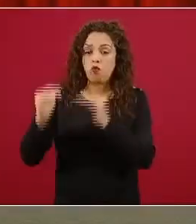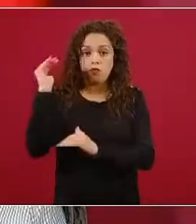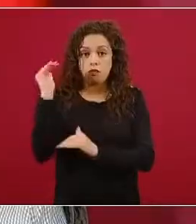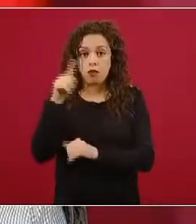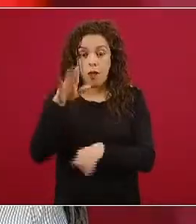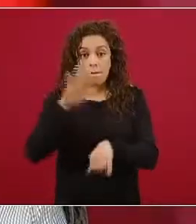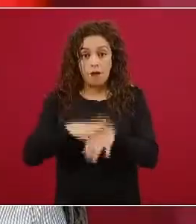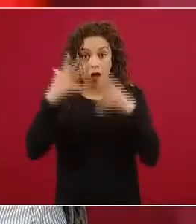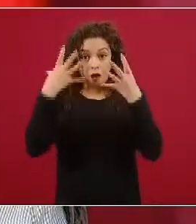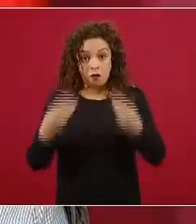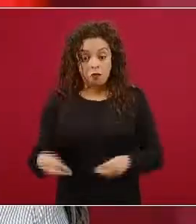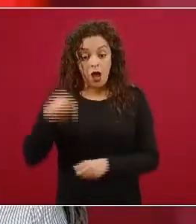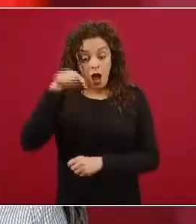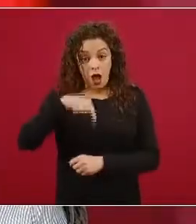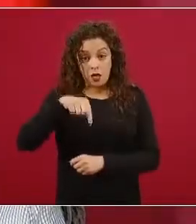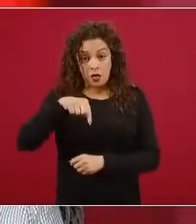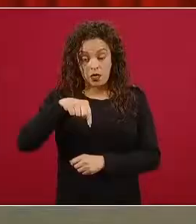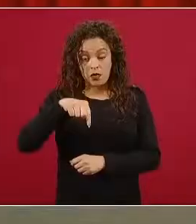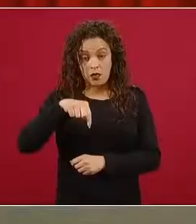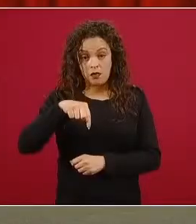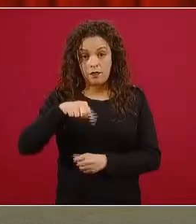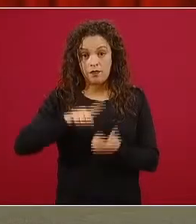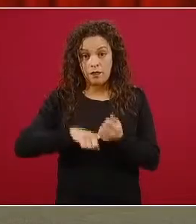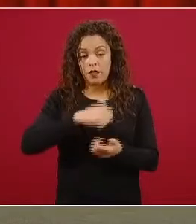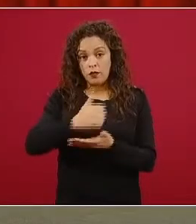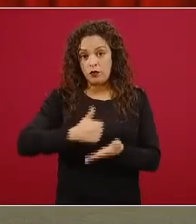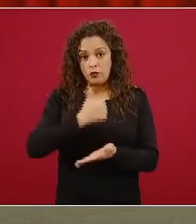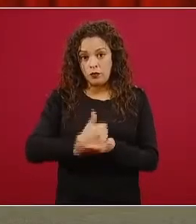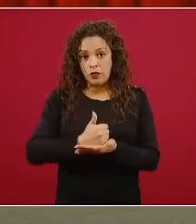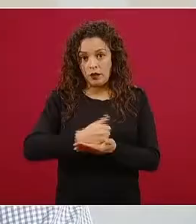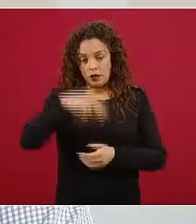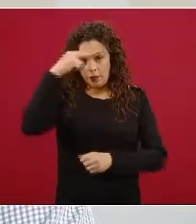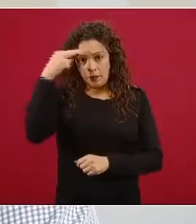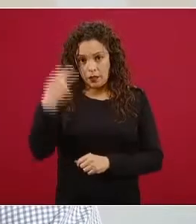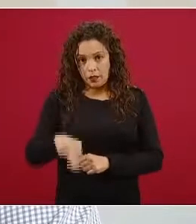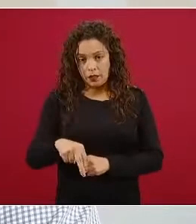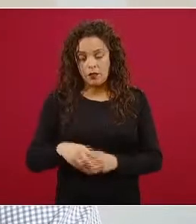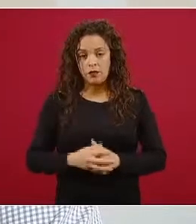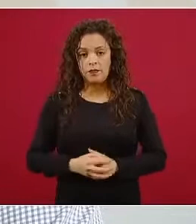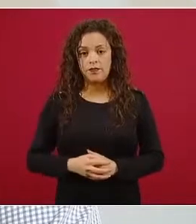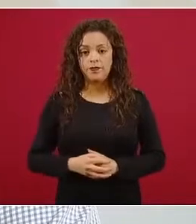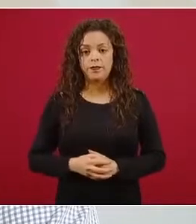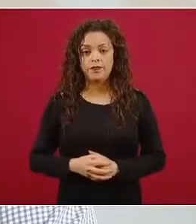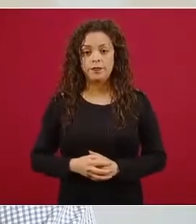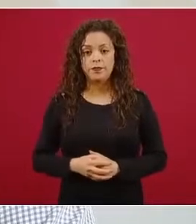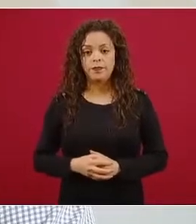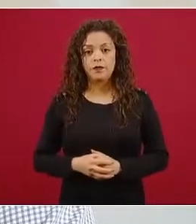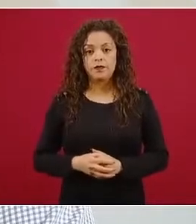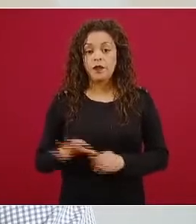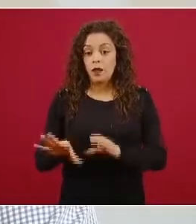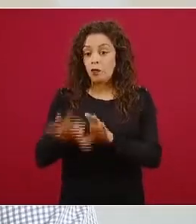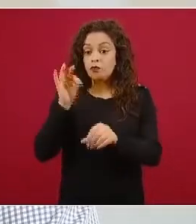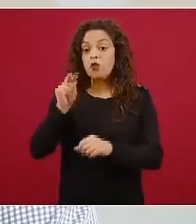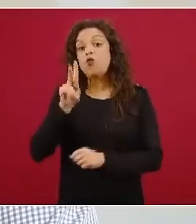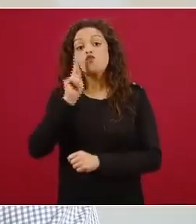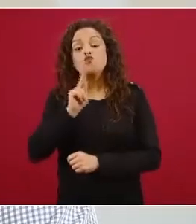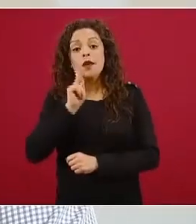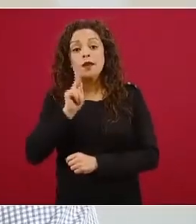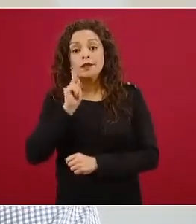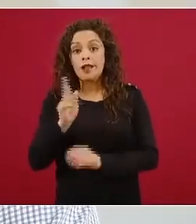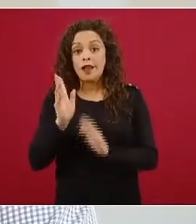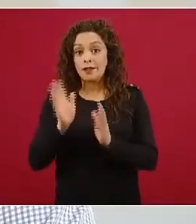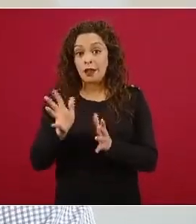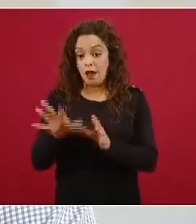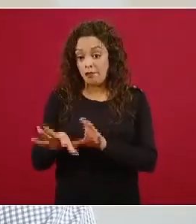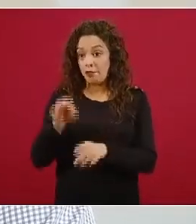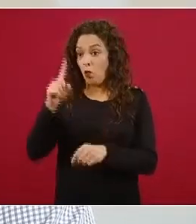ellos están aquí en la región central, en la Ciudad de México. Entonces, cuando una muestra es tomada, es